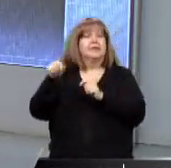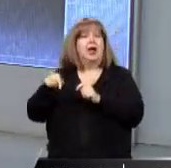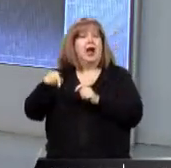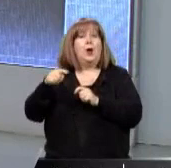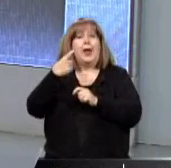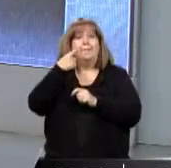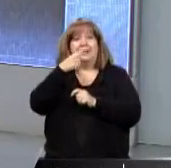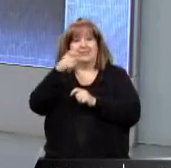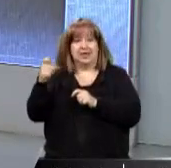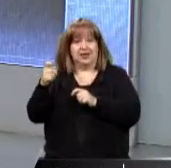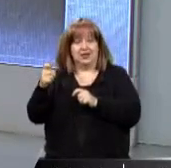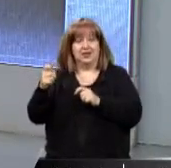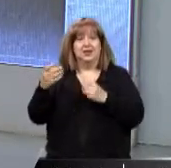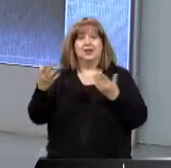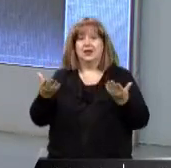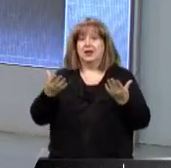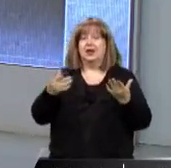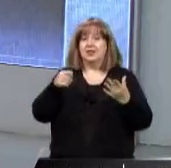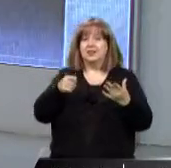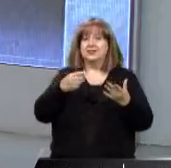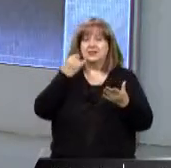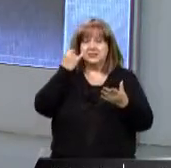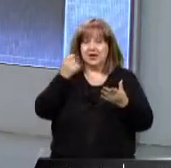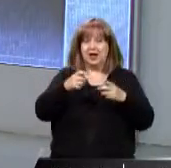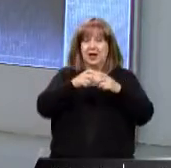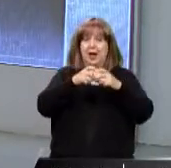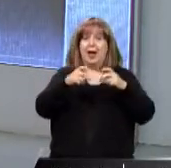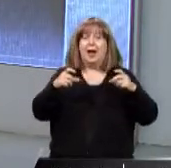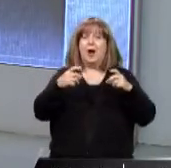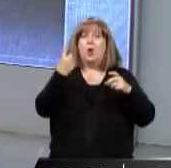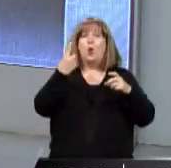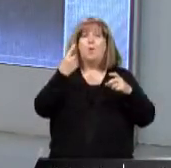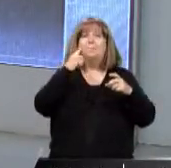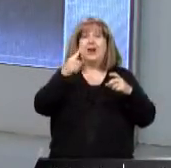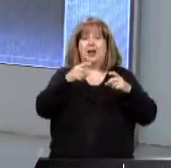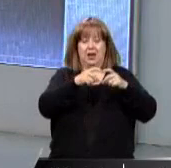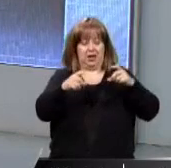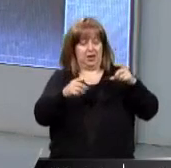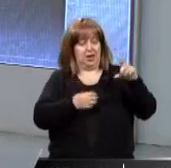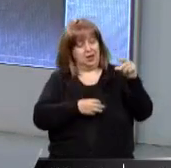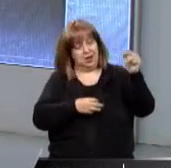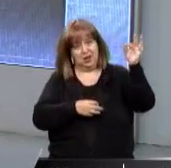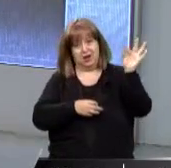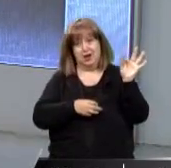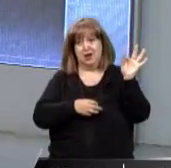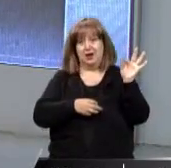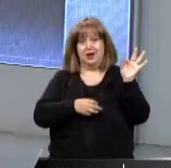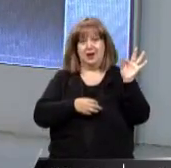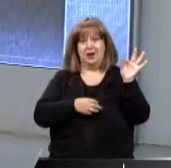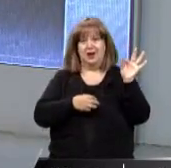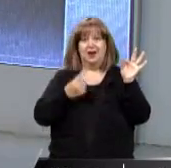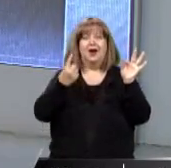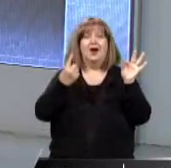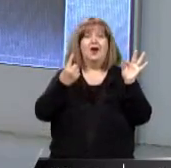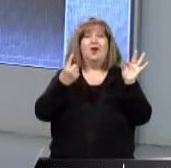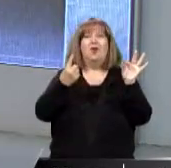a 1.100. Estamos hablando que nuestro billete de mayor denominación, que es 1.000 pesos, o sea, ni siquiera te alcanza para